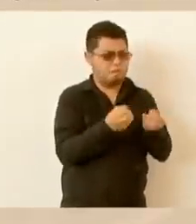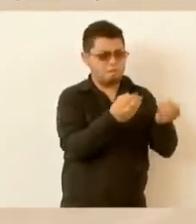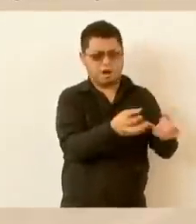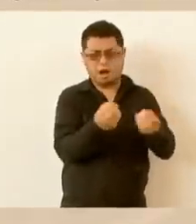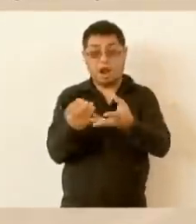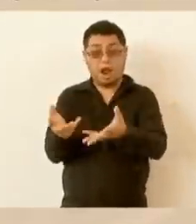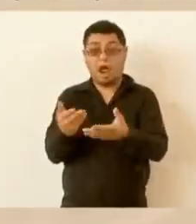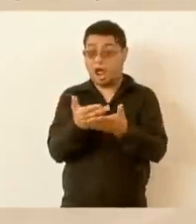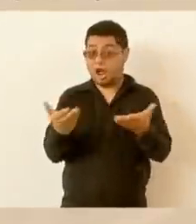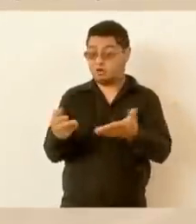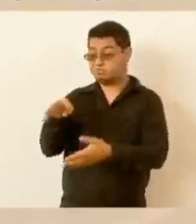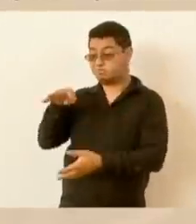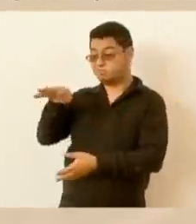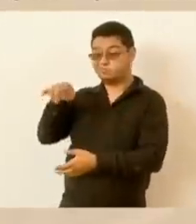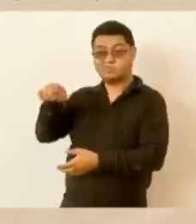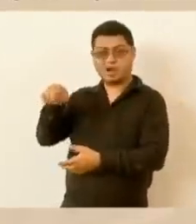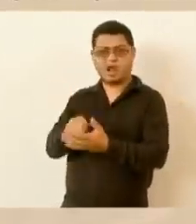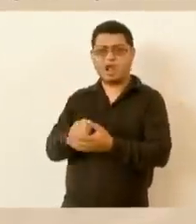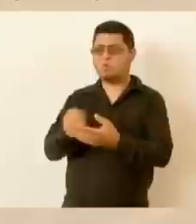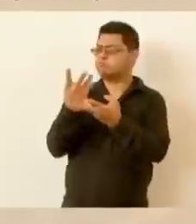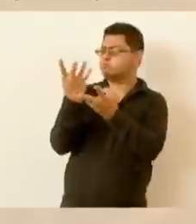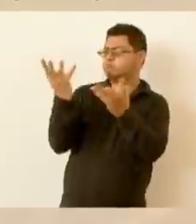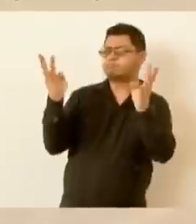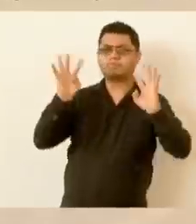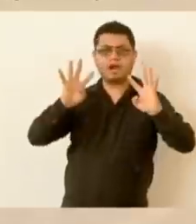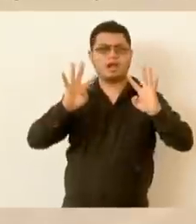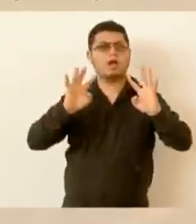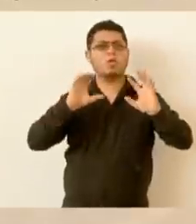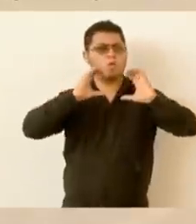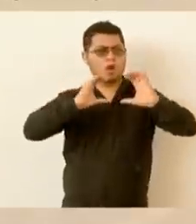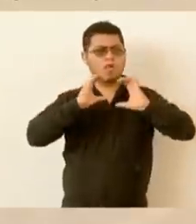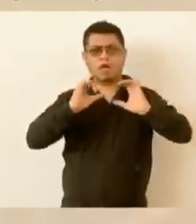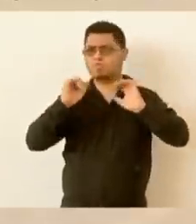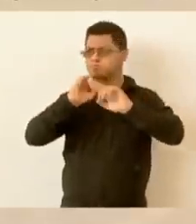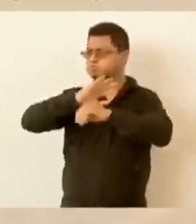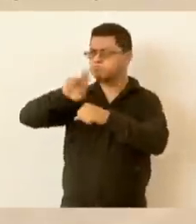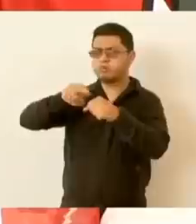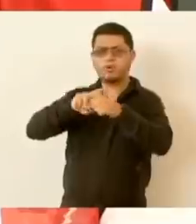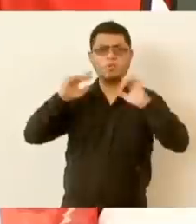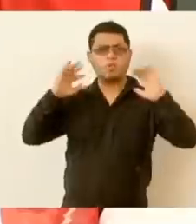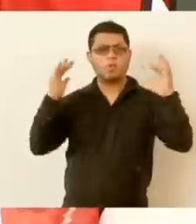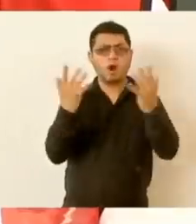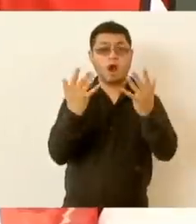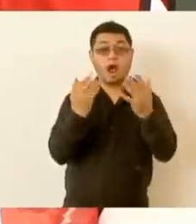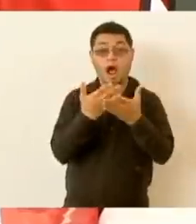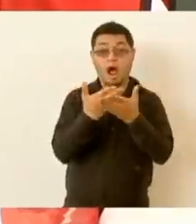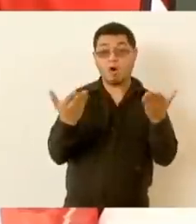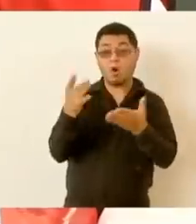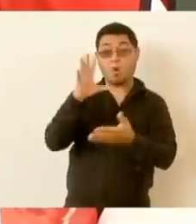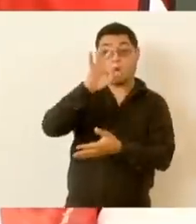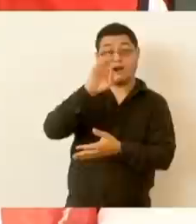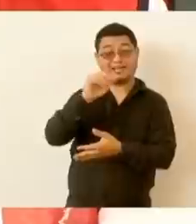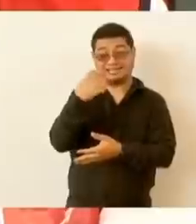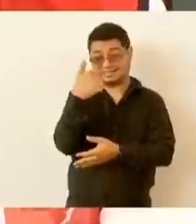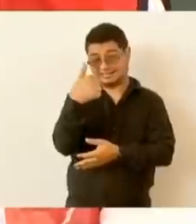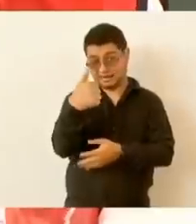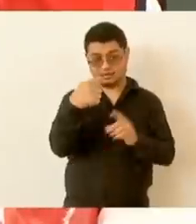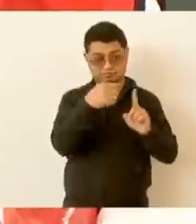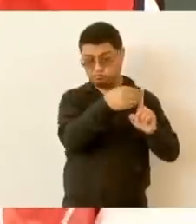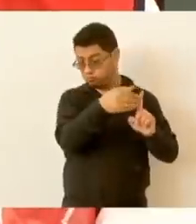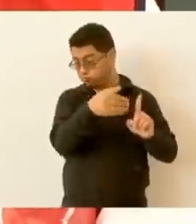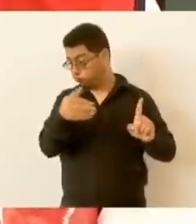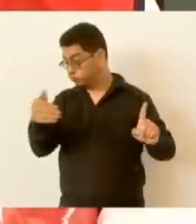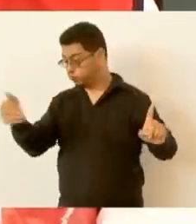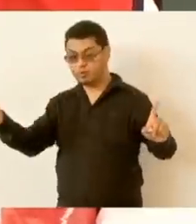aplicación de medidas de mitigación ambientales en 7.5 kilómetros, hoy están aplicadas en 46 kilómetros. Teníamos